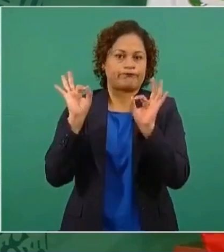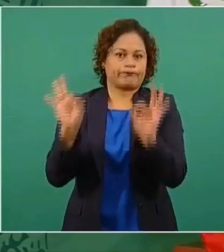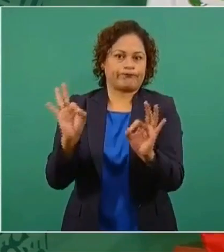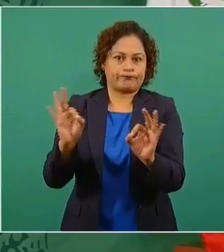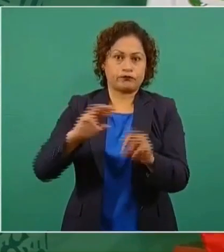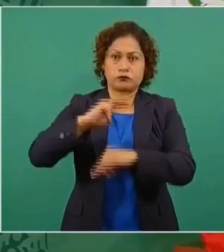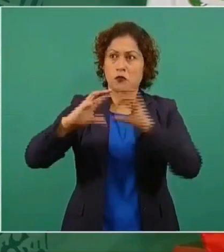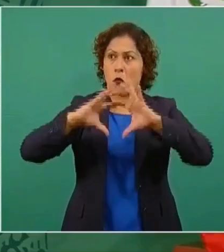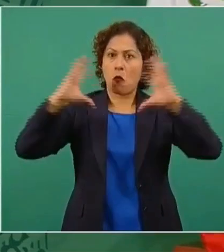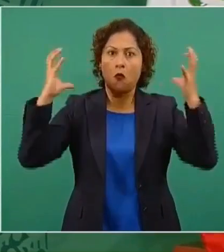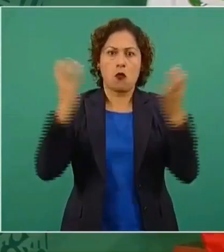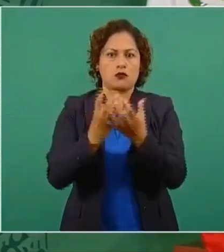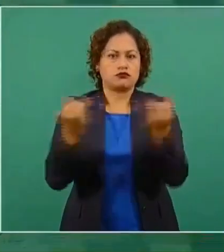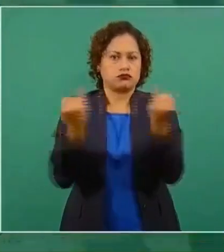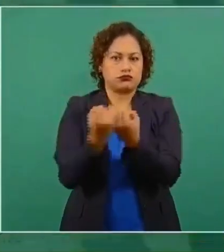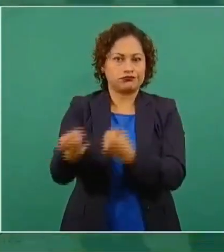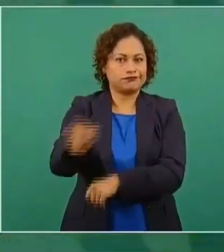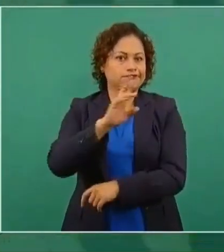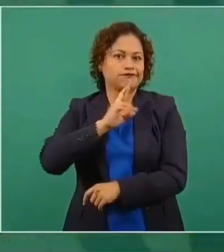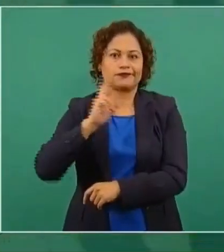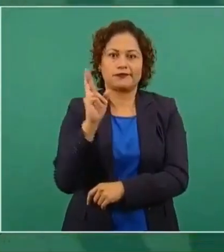mundo.